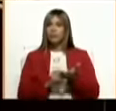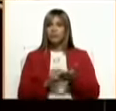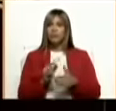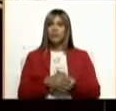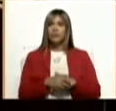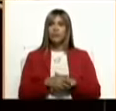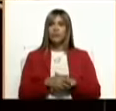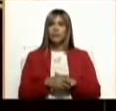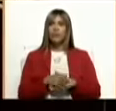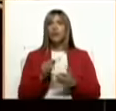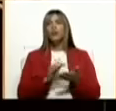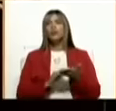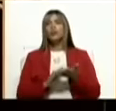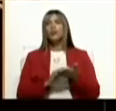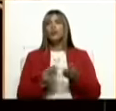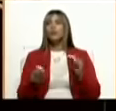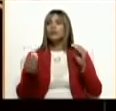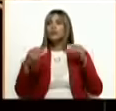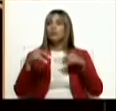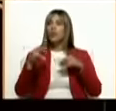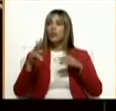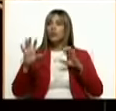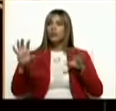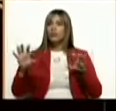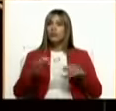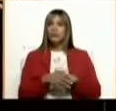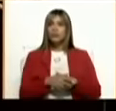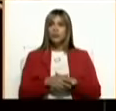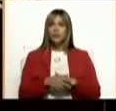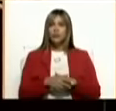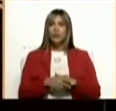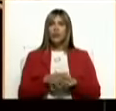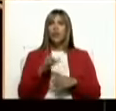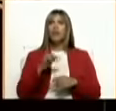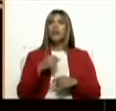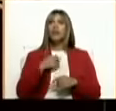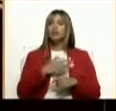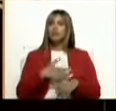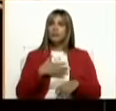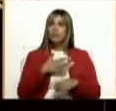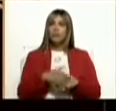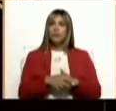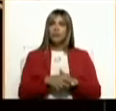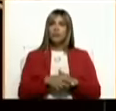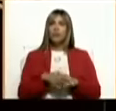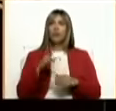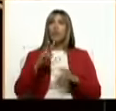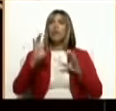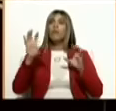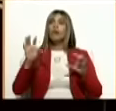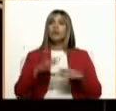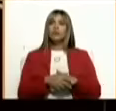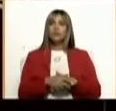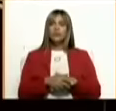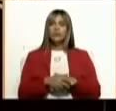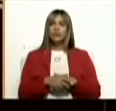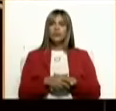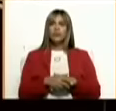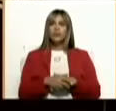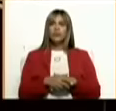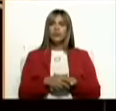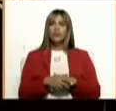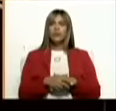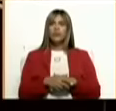una solución convenida entre las partes y que fuera satisfactoria para ambos países, para